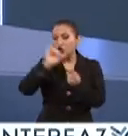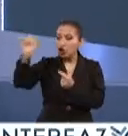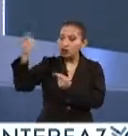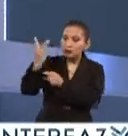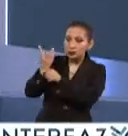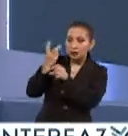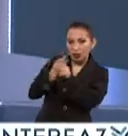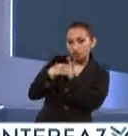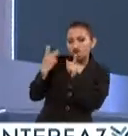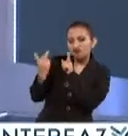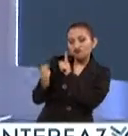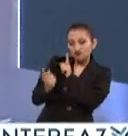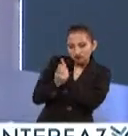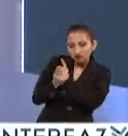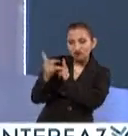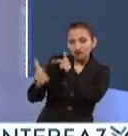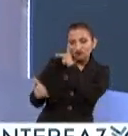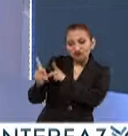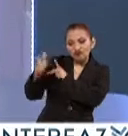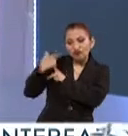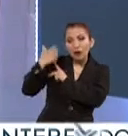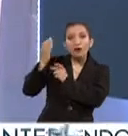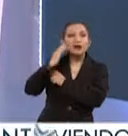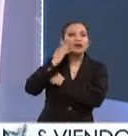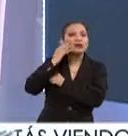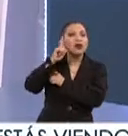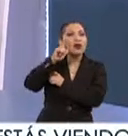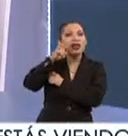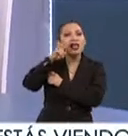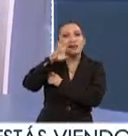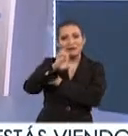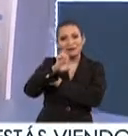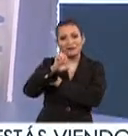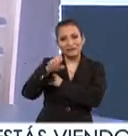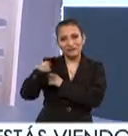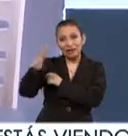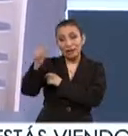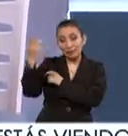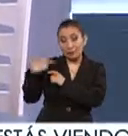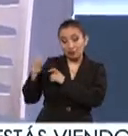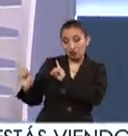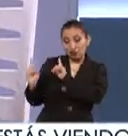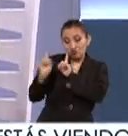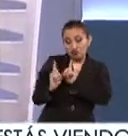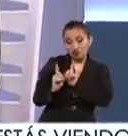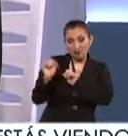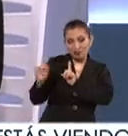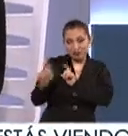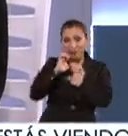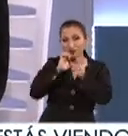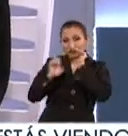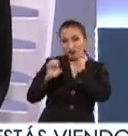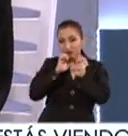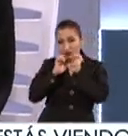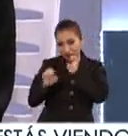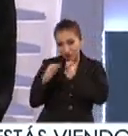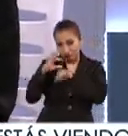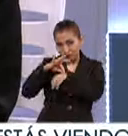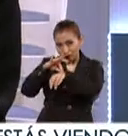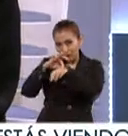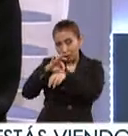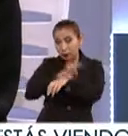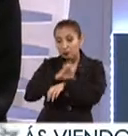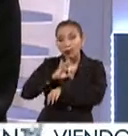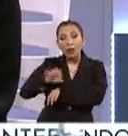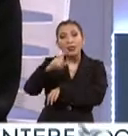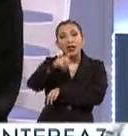otros invitados, y creamos un Facebook Live en la que los asistentes a esa transmisión en vivo